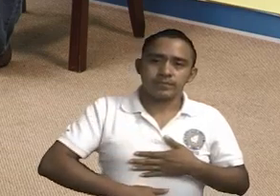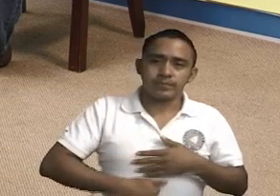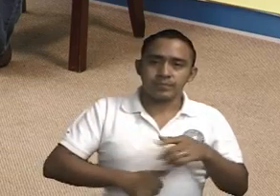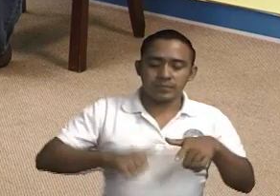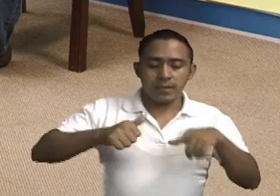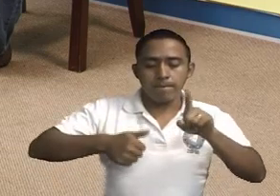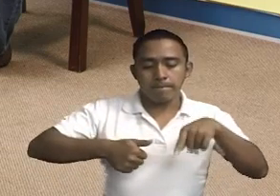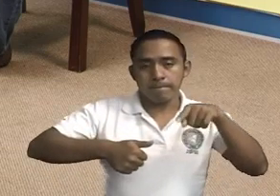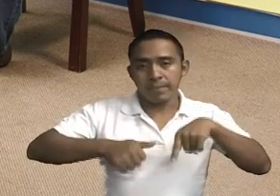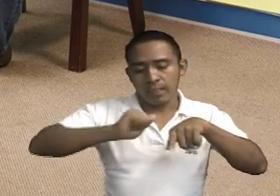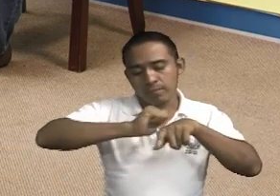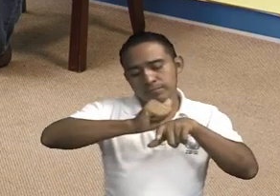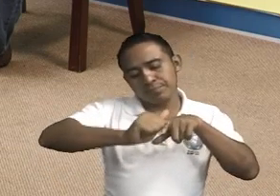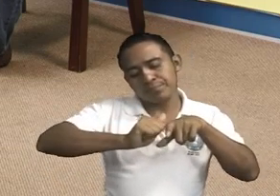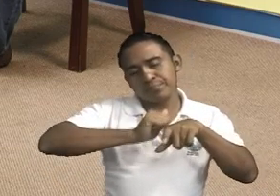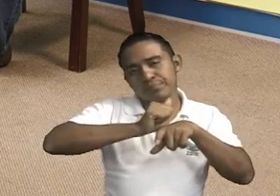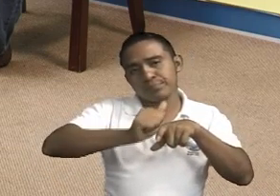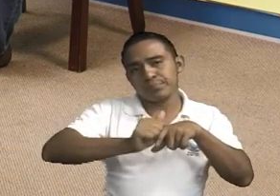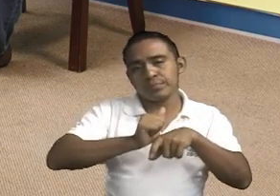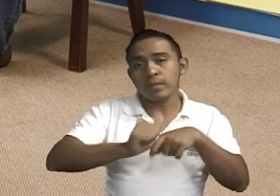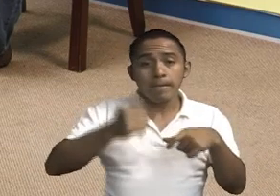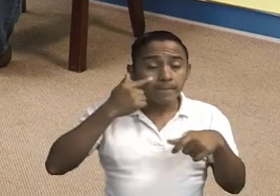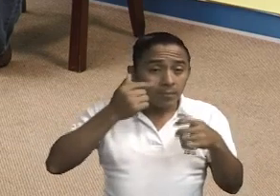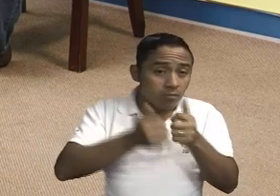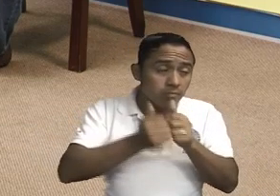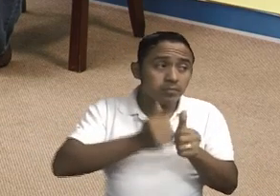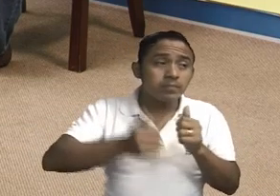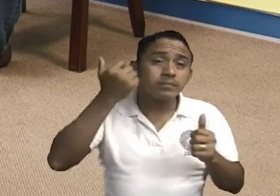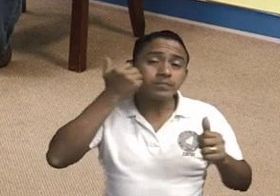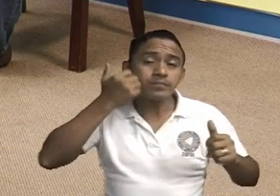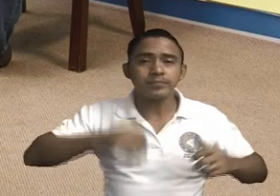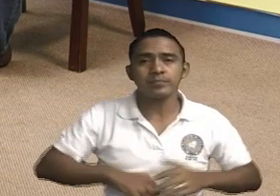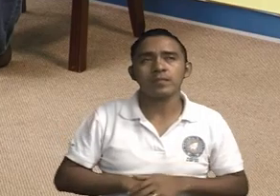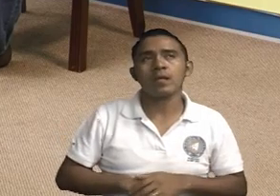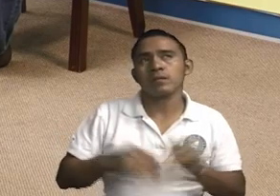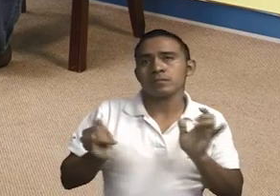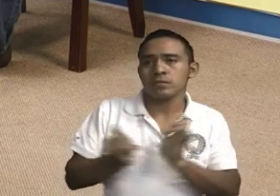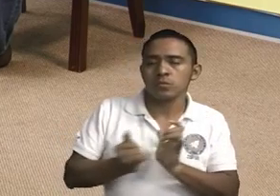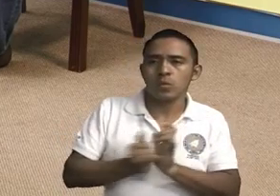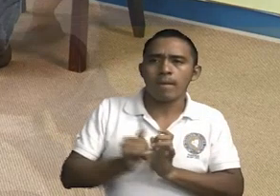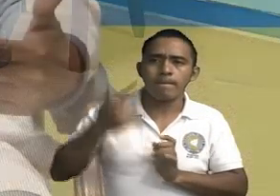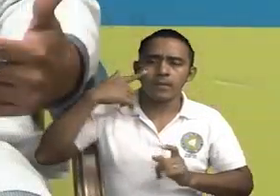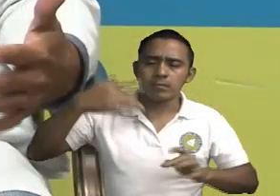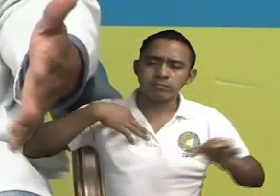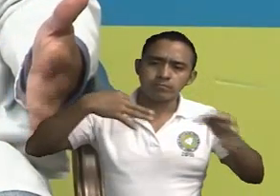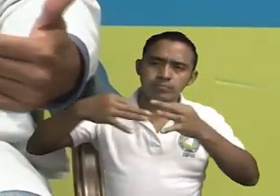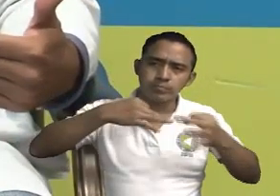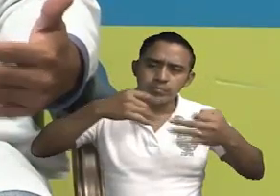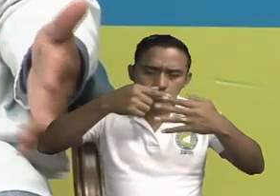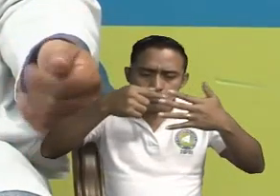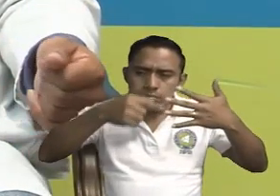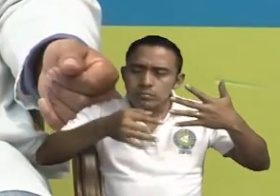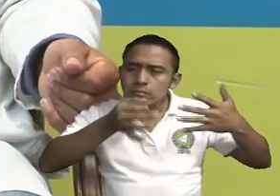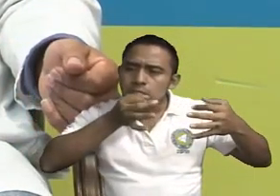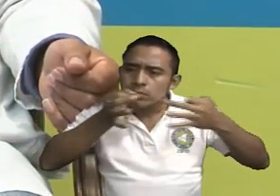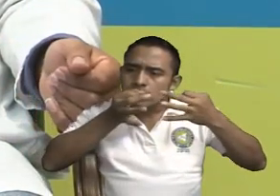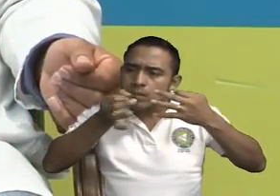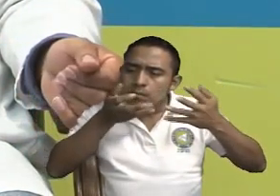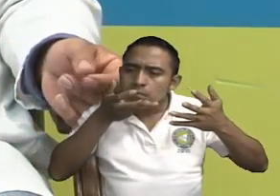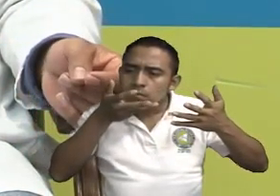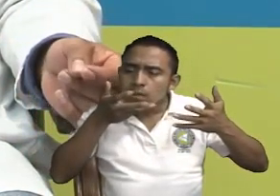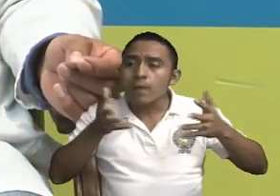¿verdad?, para descartar enfermedades vasculares. Y lo otro es, obviamente, pues la historia clínica, el contacto que tenés con el paciente, porque